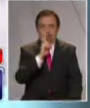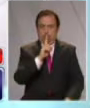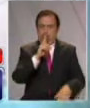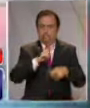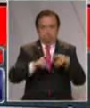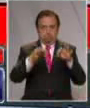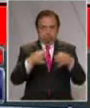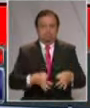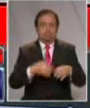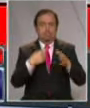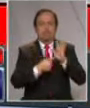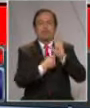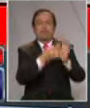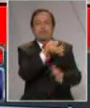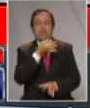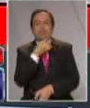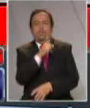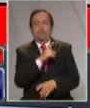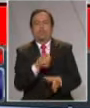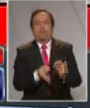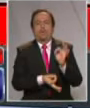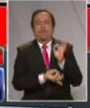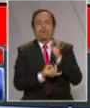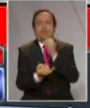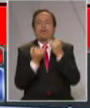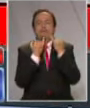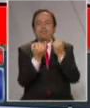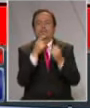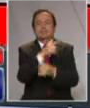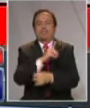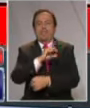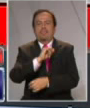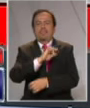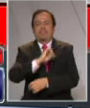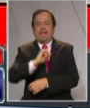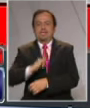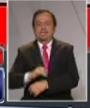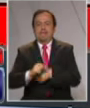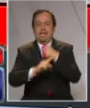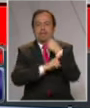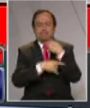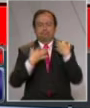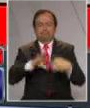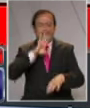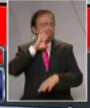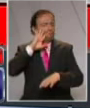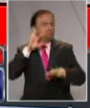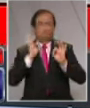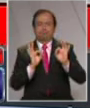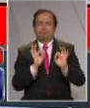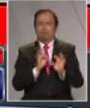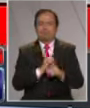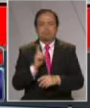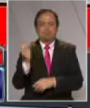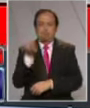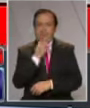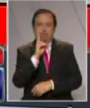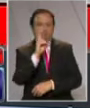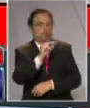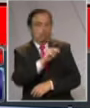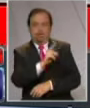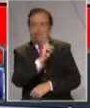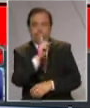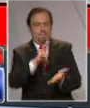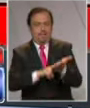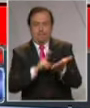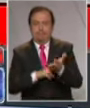que da a conocer y el antecedente que presenta el abogado Daza para señalar que estaba todo esto, o que más bien todo esto había sido visado y autorizado